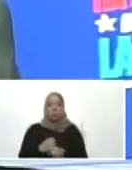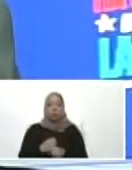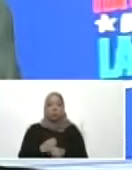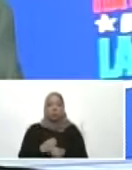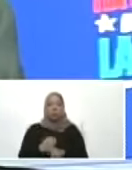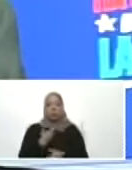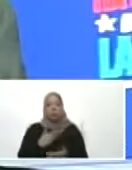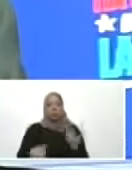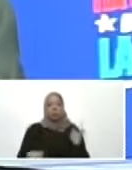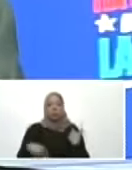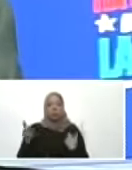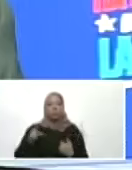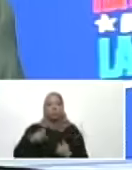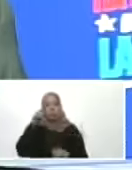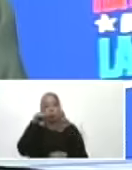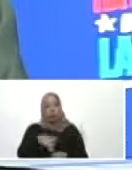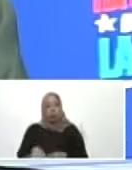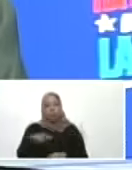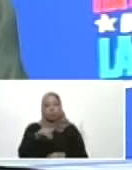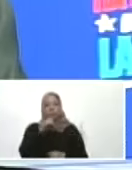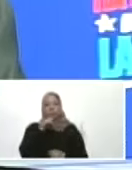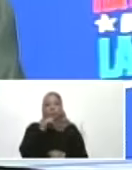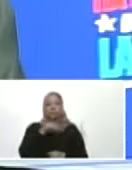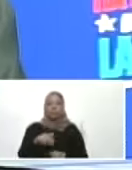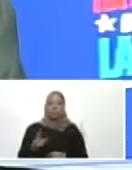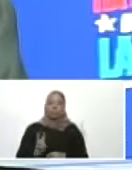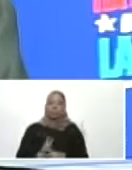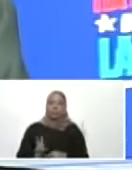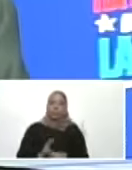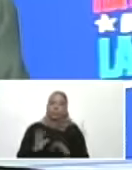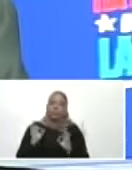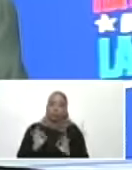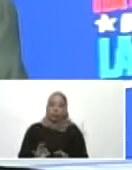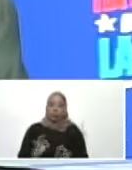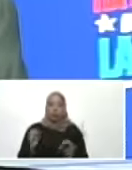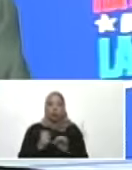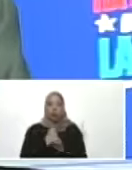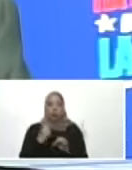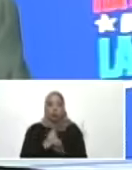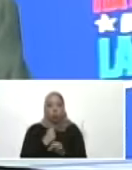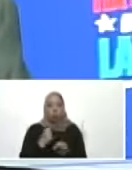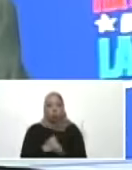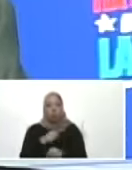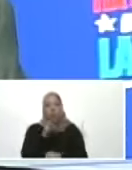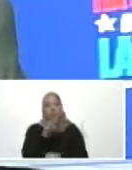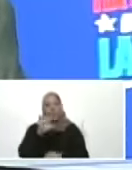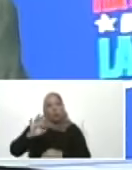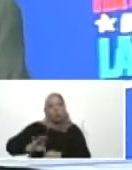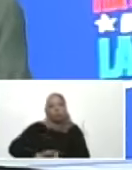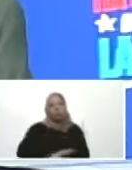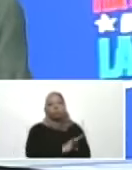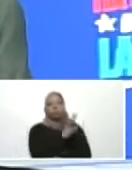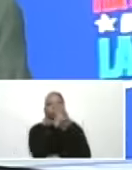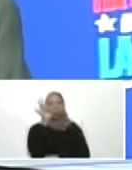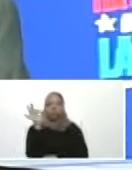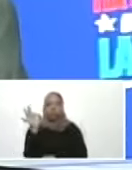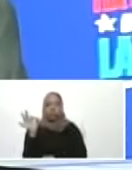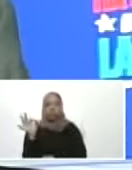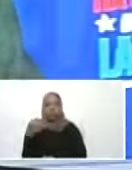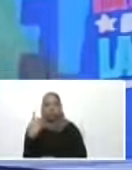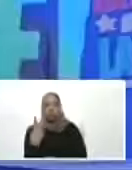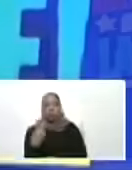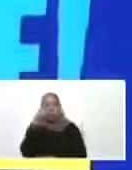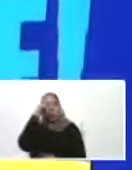entero. Es nuestro trabajo, es nuestro papel, trabajar 24 horas al día con dos